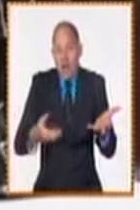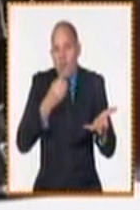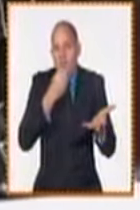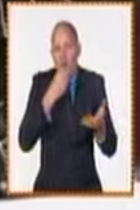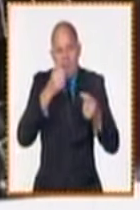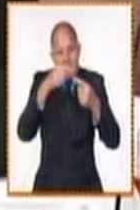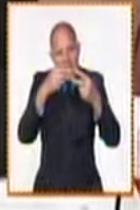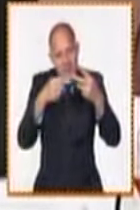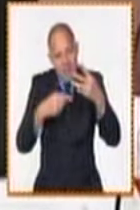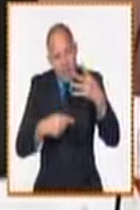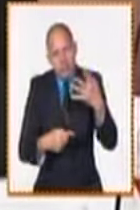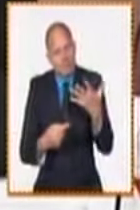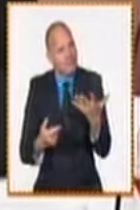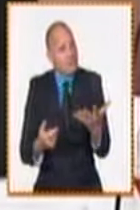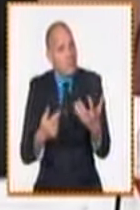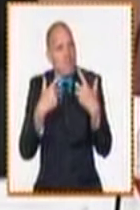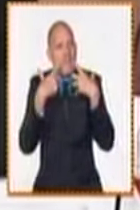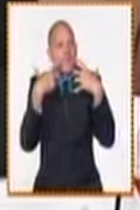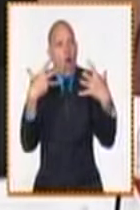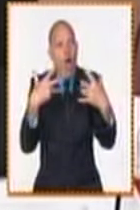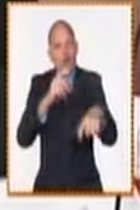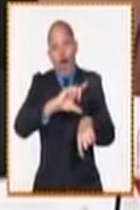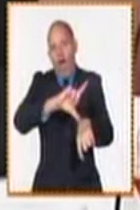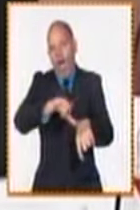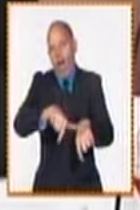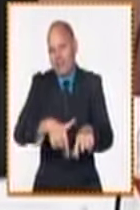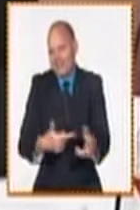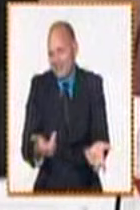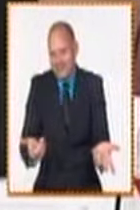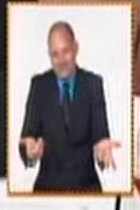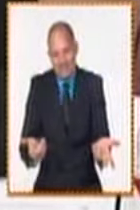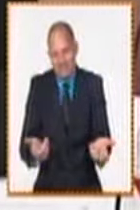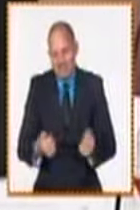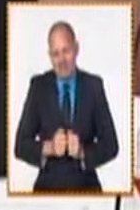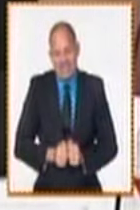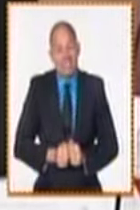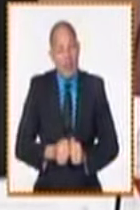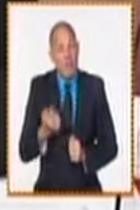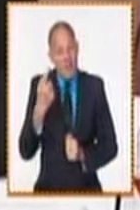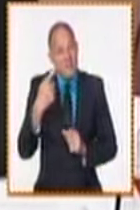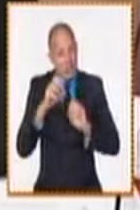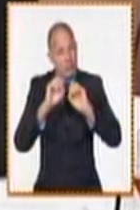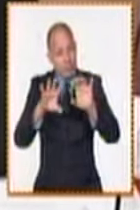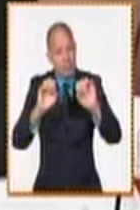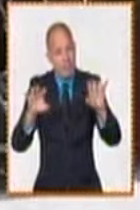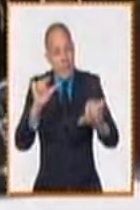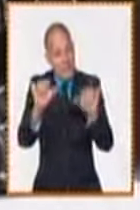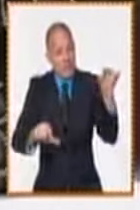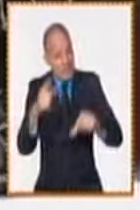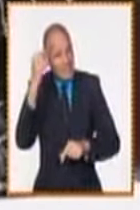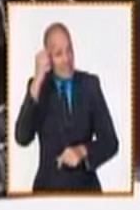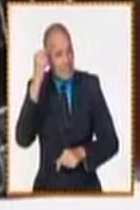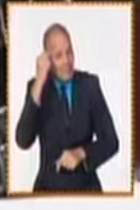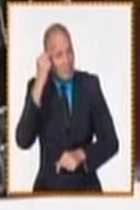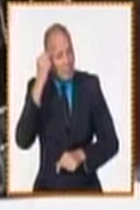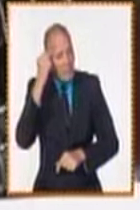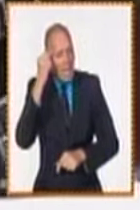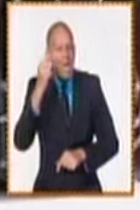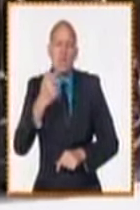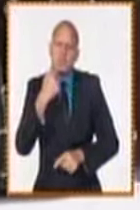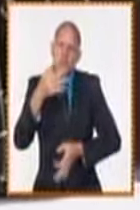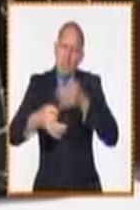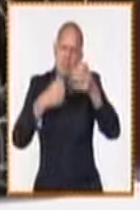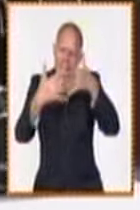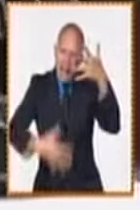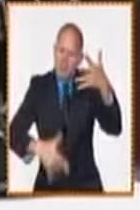todos memorables y que necesitan efectivamente ser divulgados, pero quiero relacionar tres por